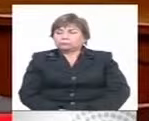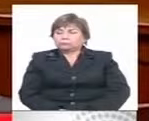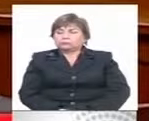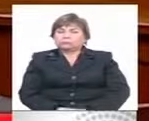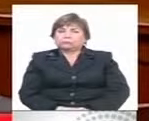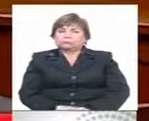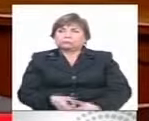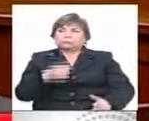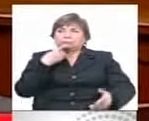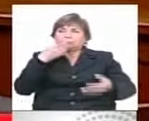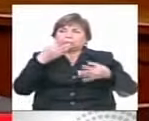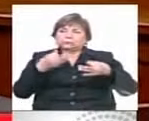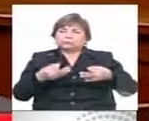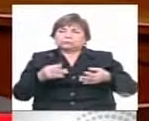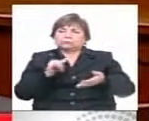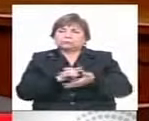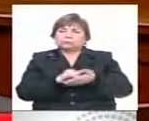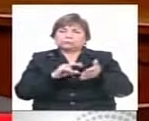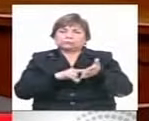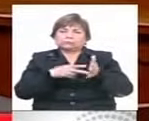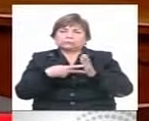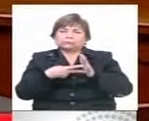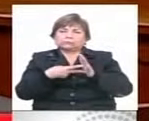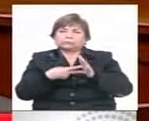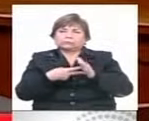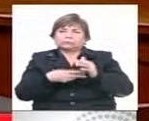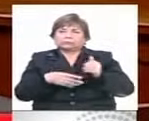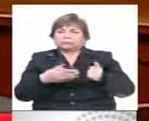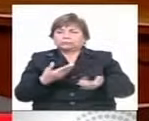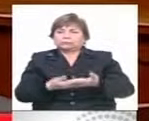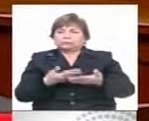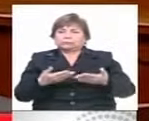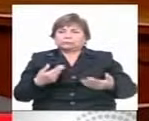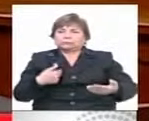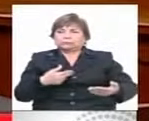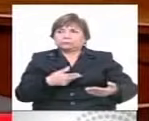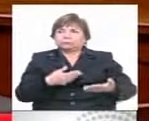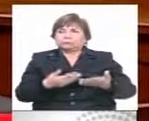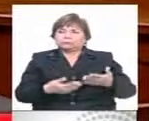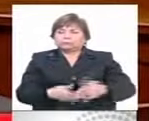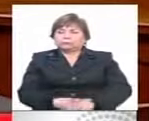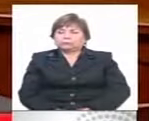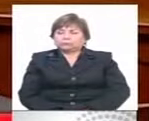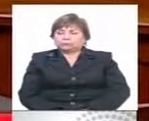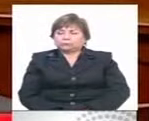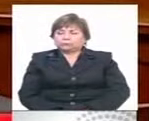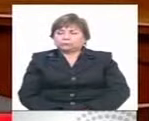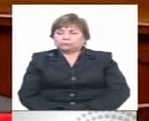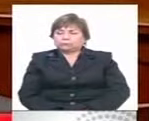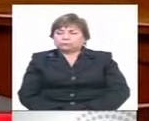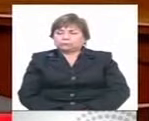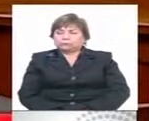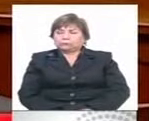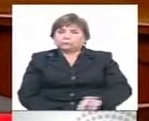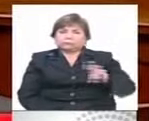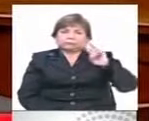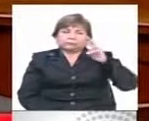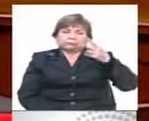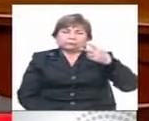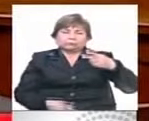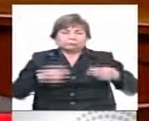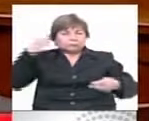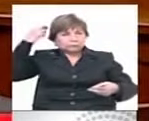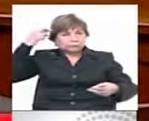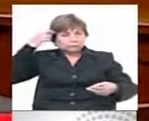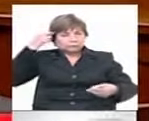eso realmente signifique bienestar para los que menos tienen. Segunda política de